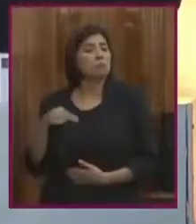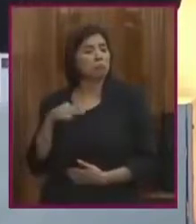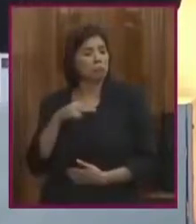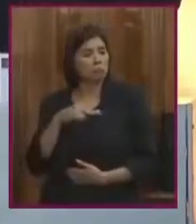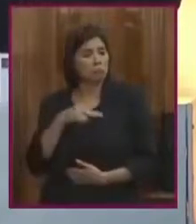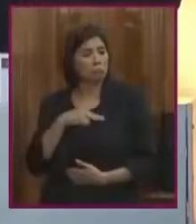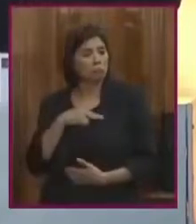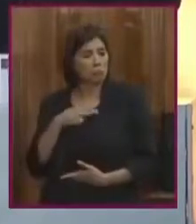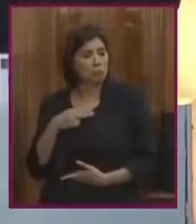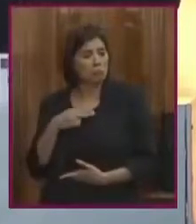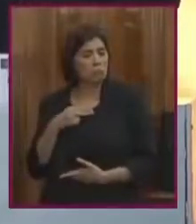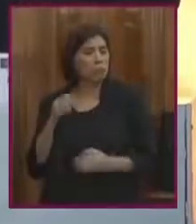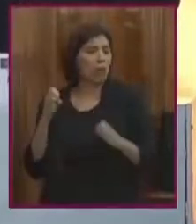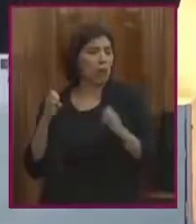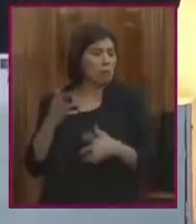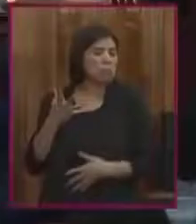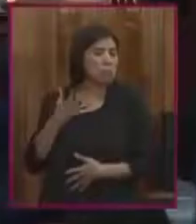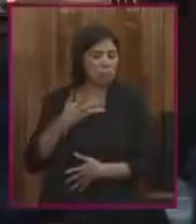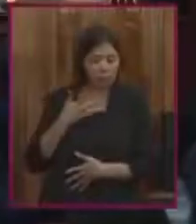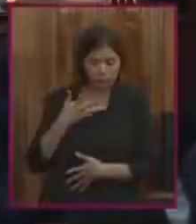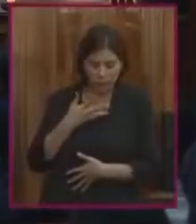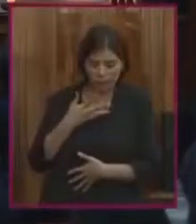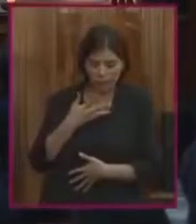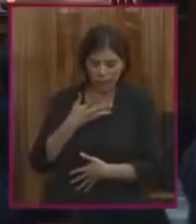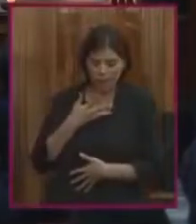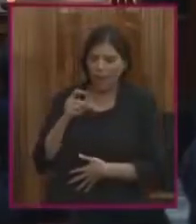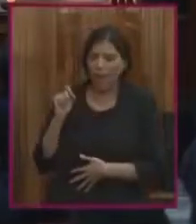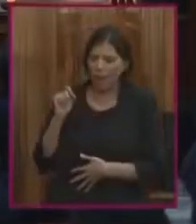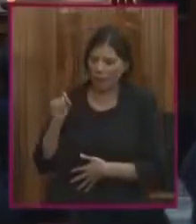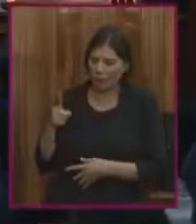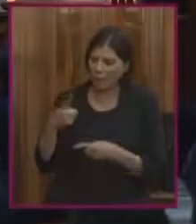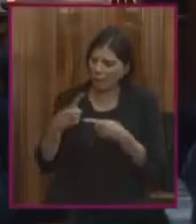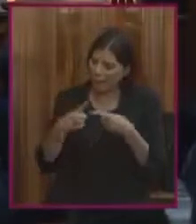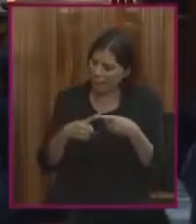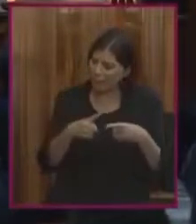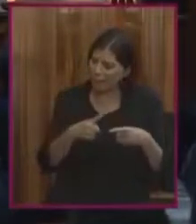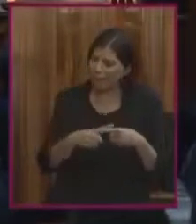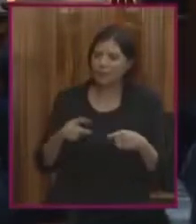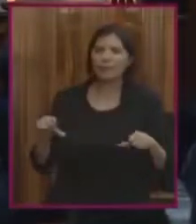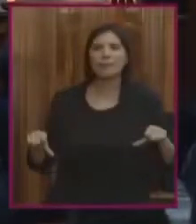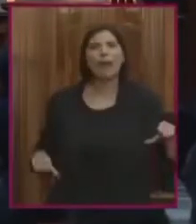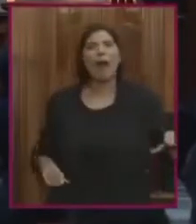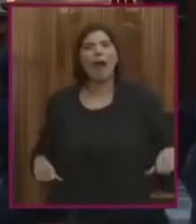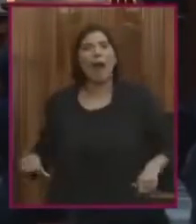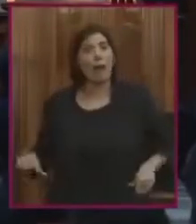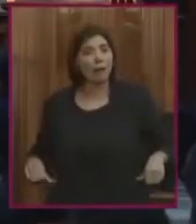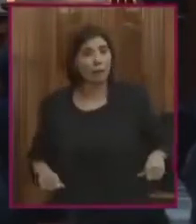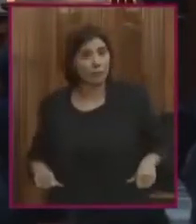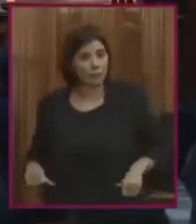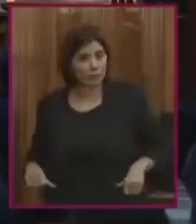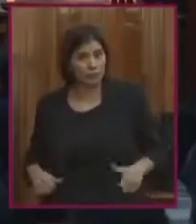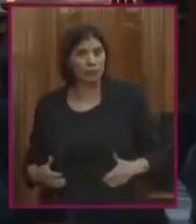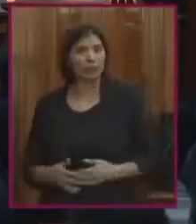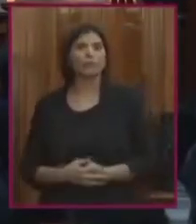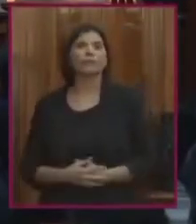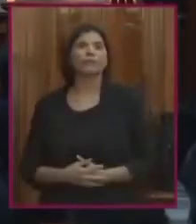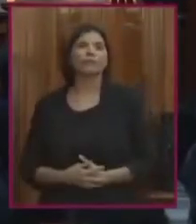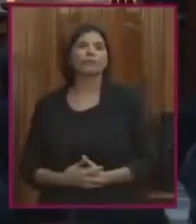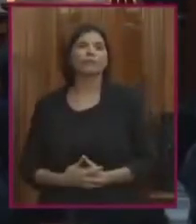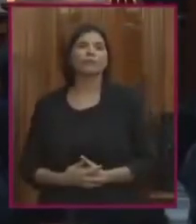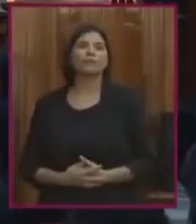también ese evento. Y diversas actividades que tienen que ver, sí,